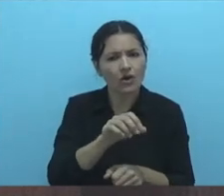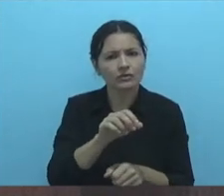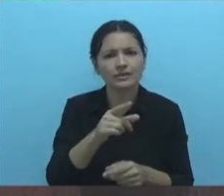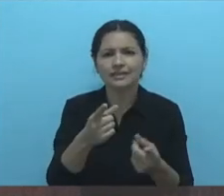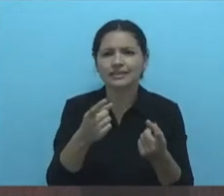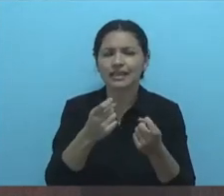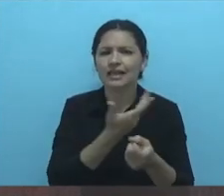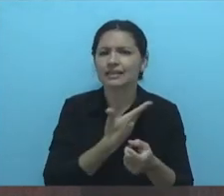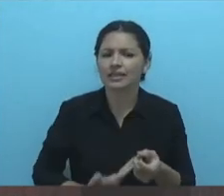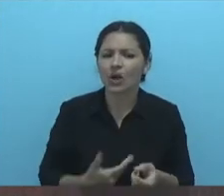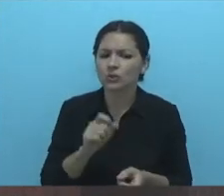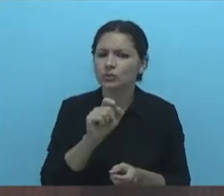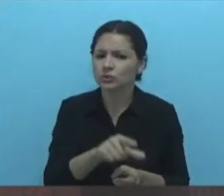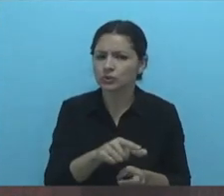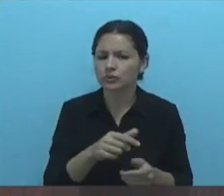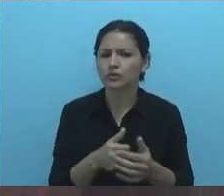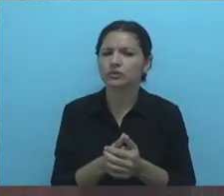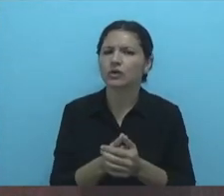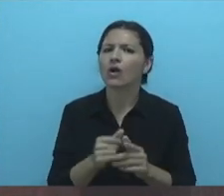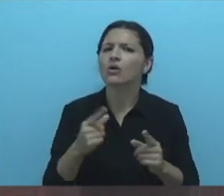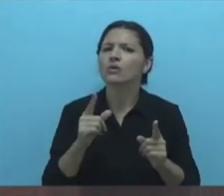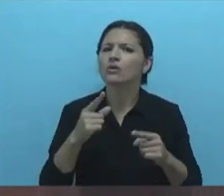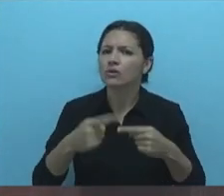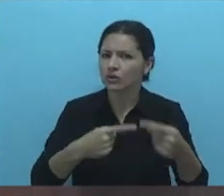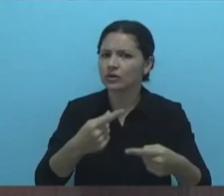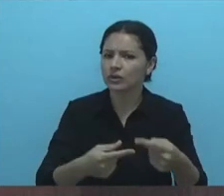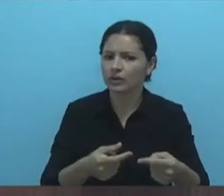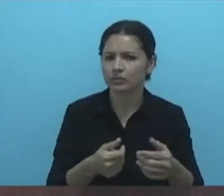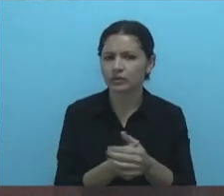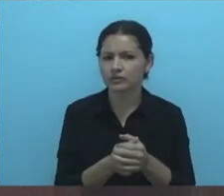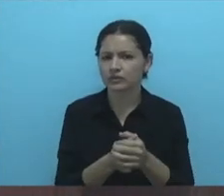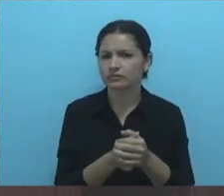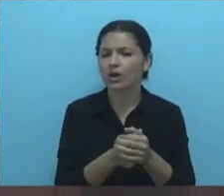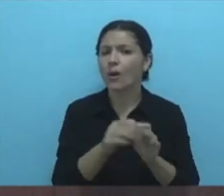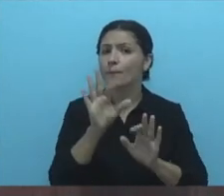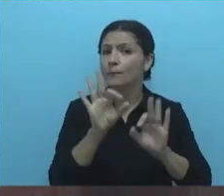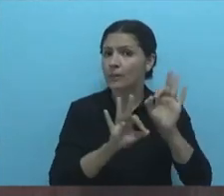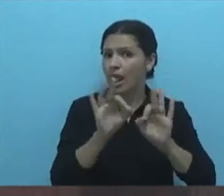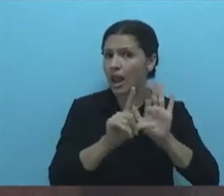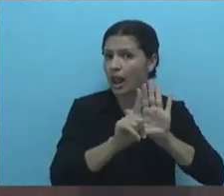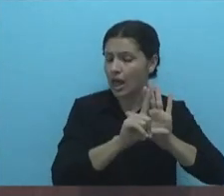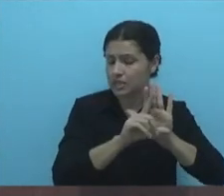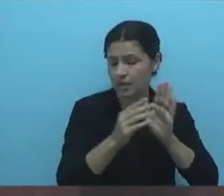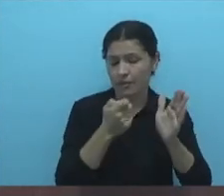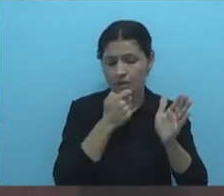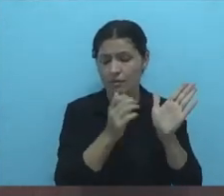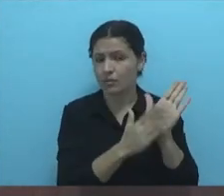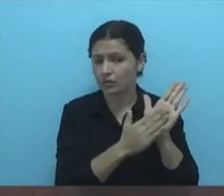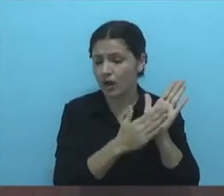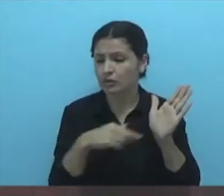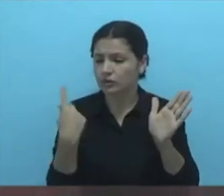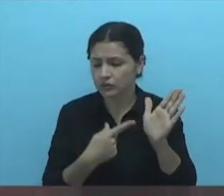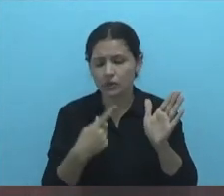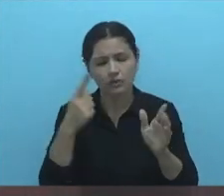necesidad de que el estado intervenga y no lo seguimos haciendo con estos ejemplos concretos con leyes que estamos votando acá con leyes que impulsamos